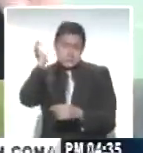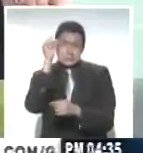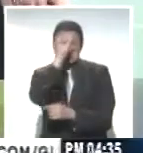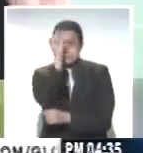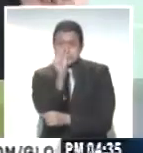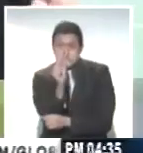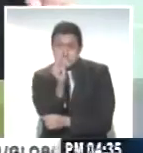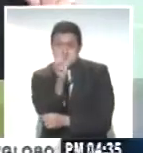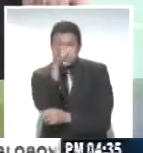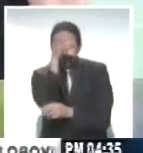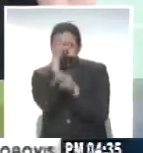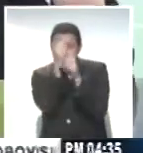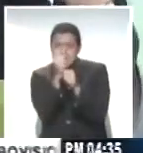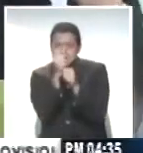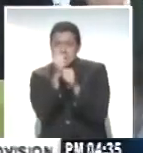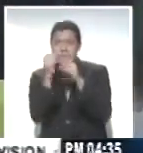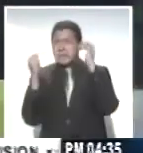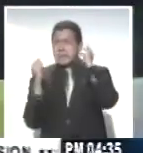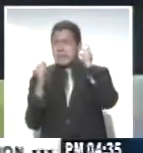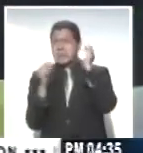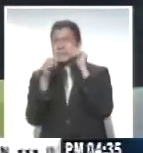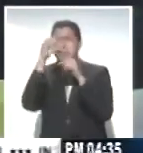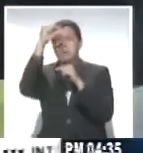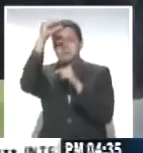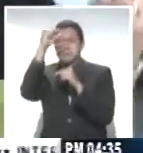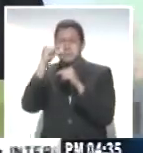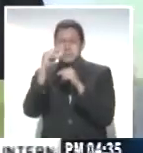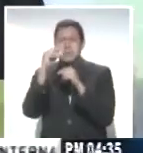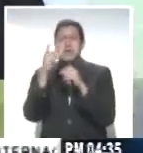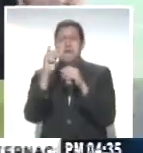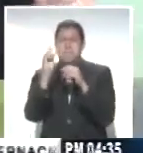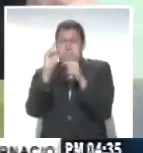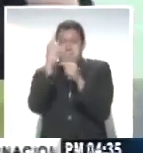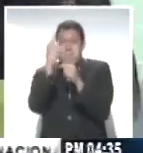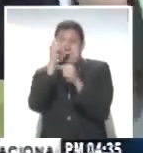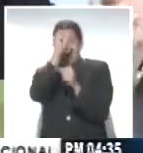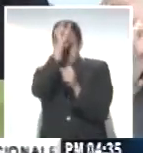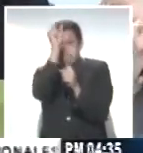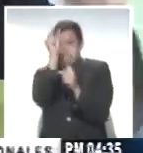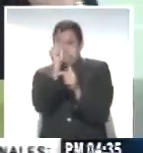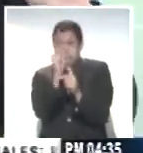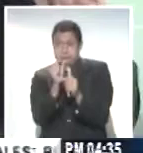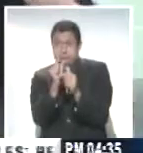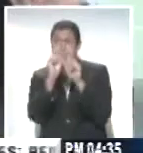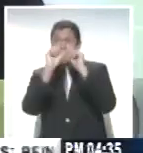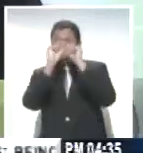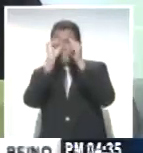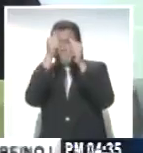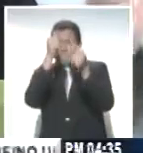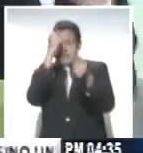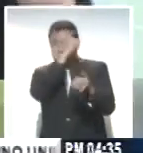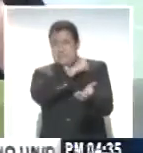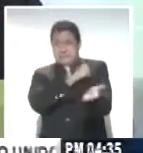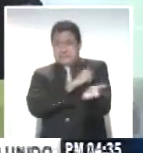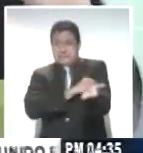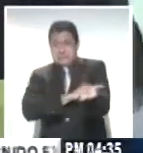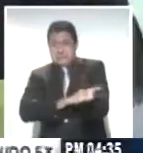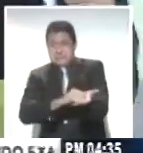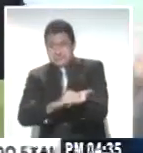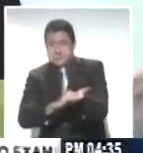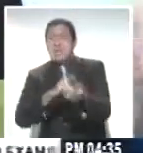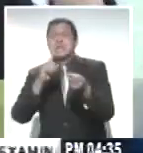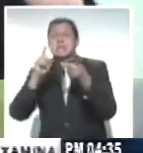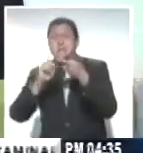Fíjese que si hay compresión de la columna cervical, allí están naciendo parte del nervio mediano, no solamente del